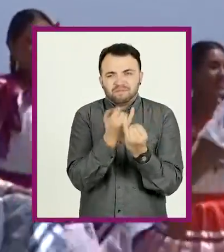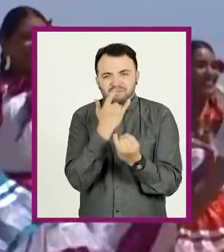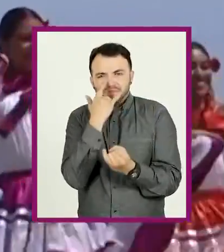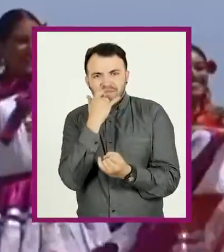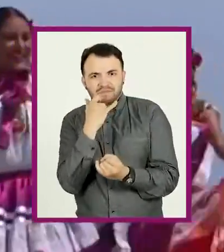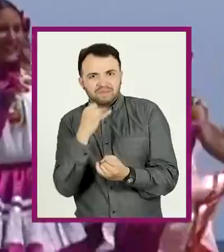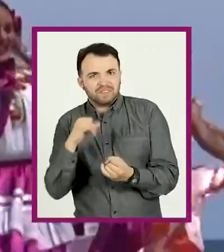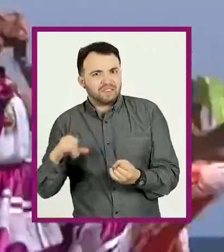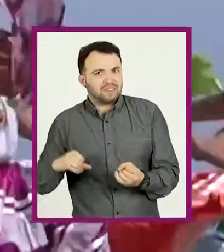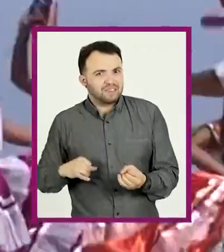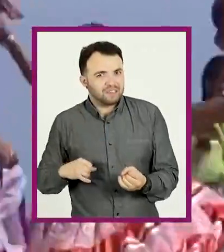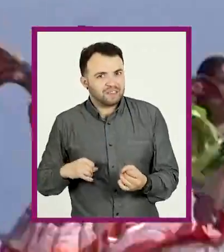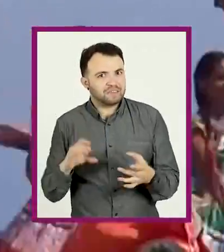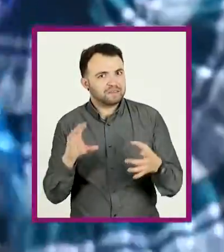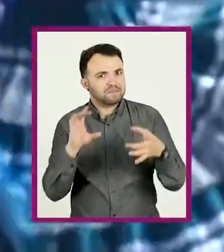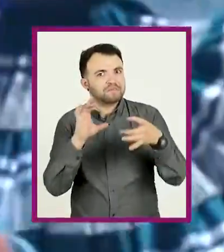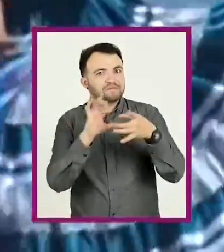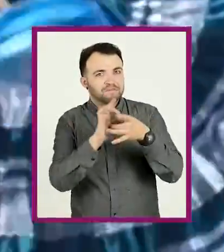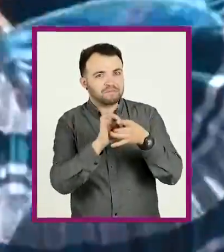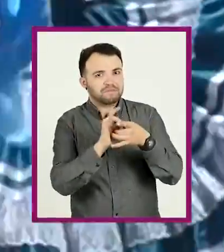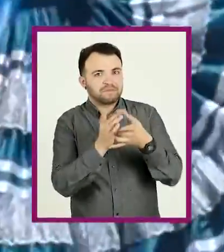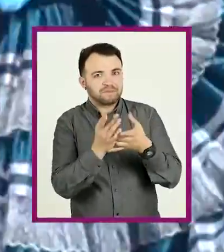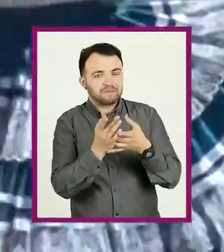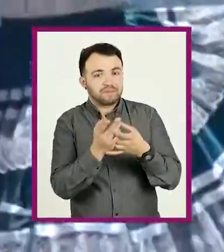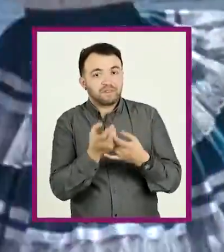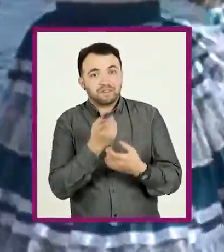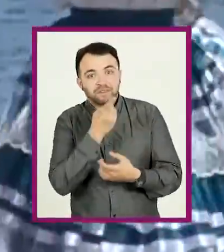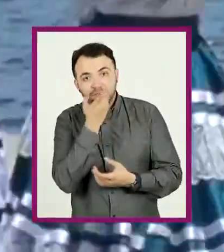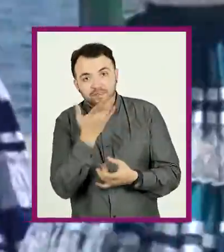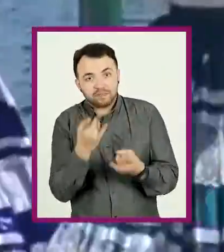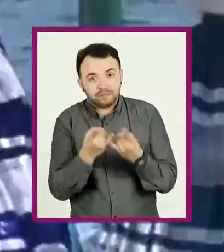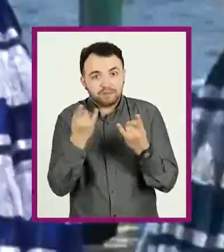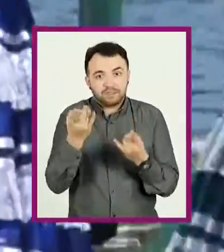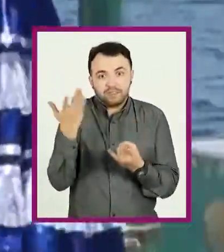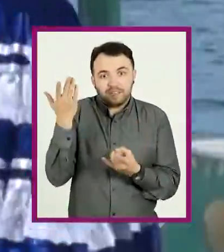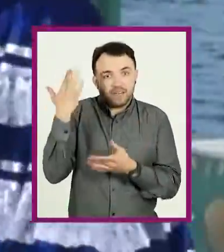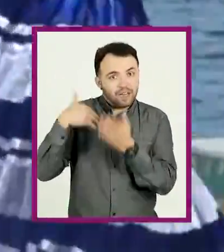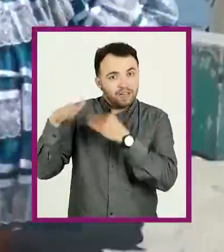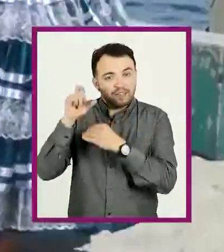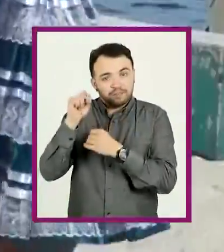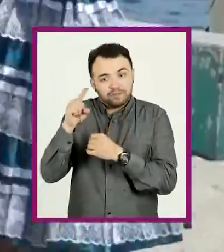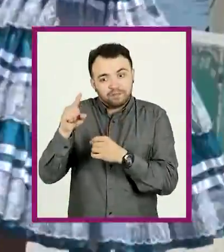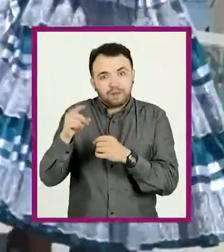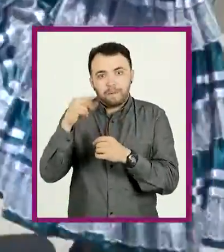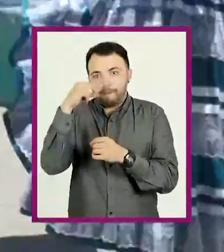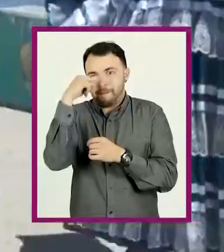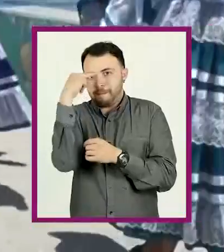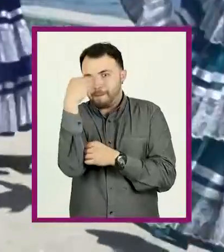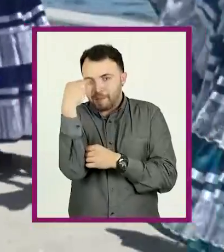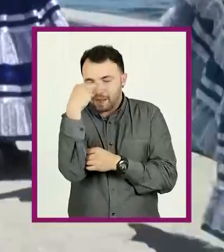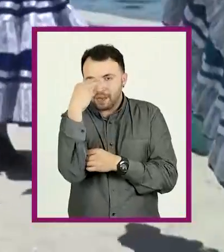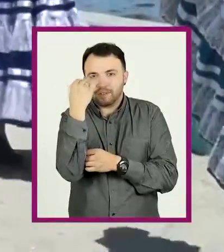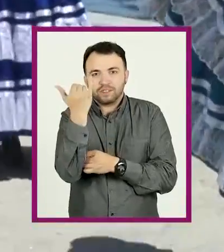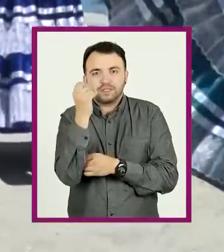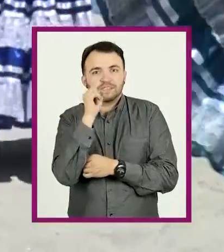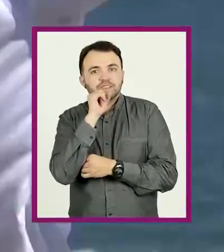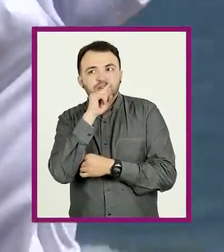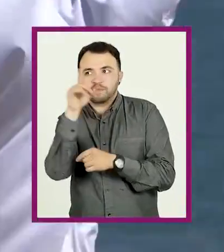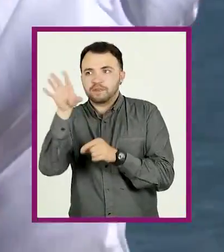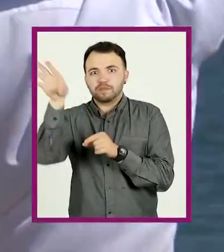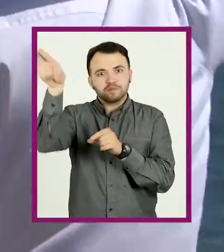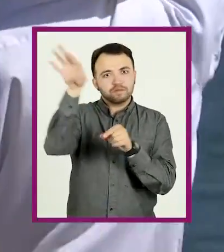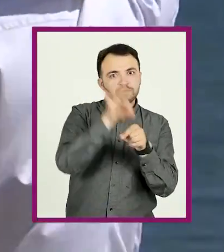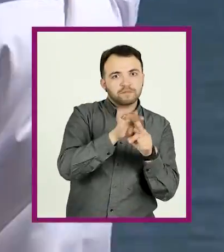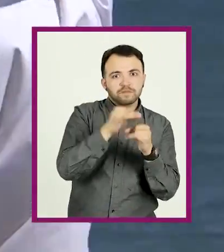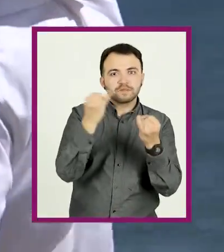cierta interacción que a su vez se conectó con el complejo de los sones que venían del otro lado, ¿no? Desde Veracruz, y que también